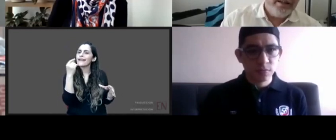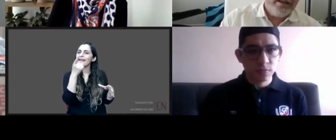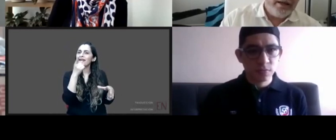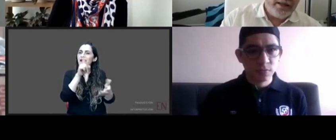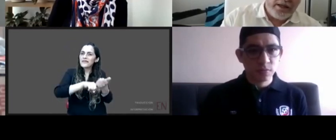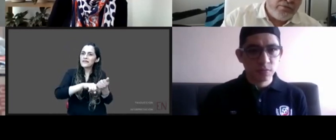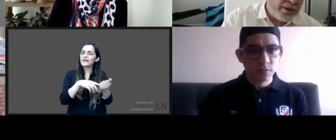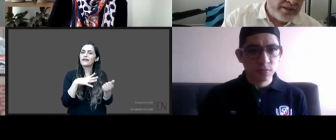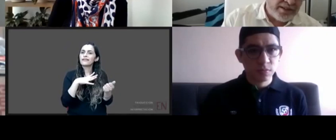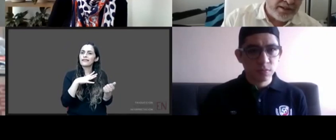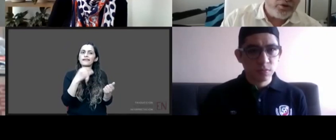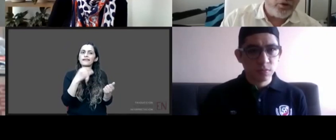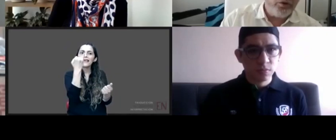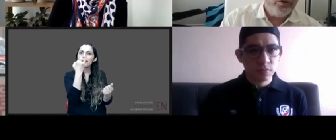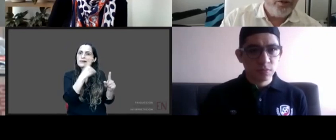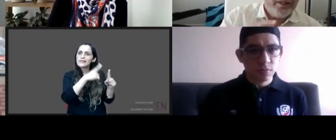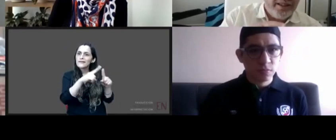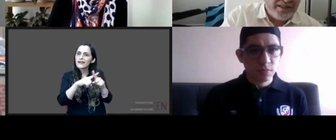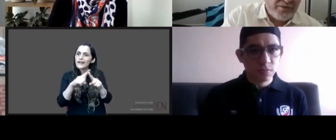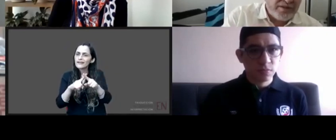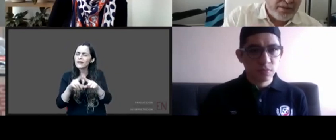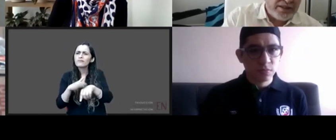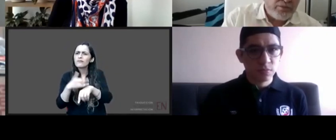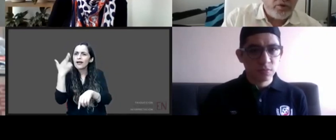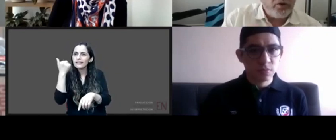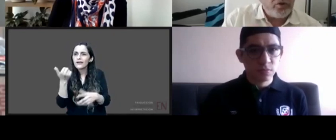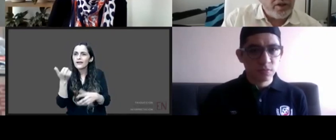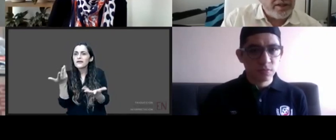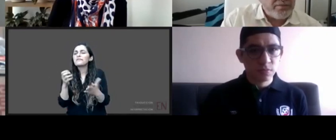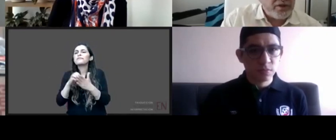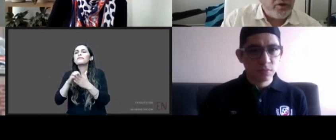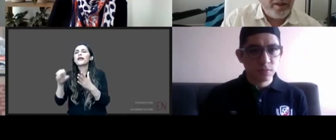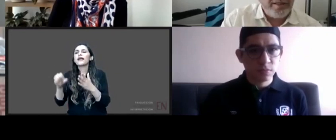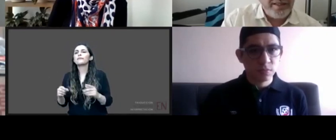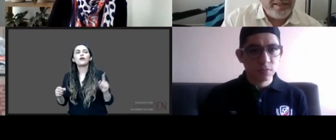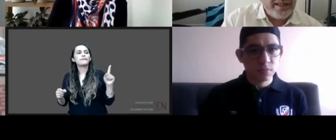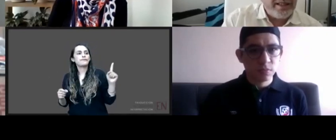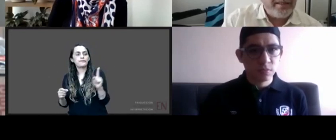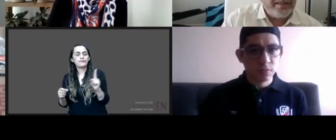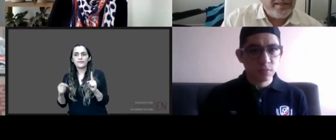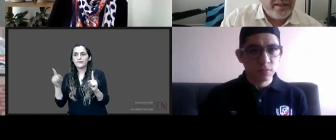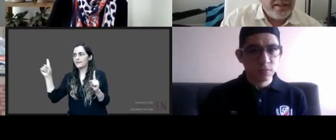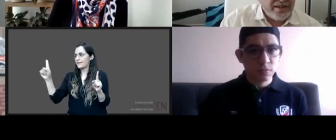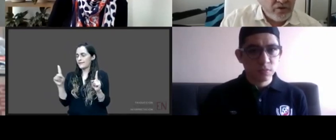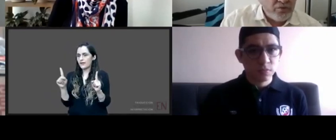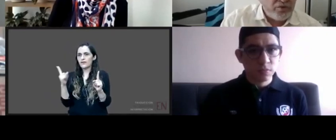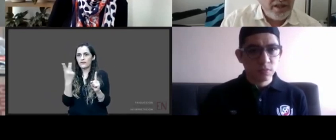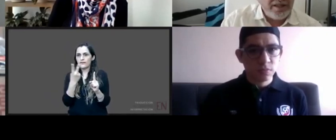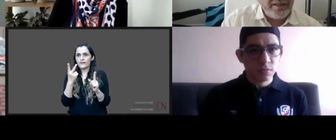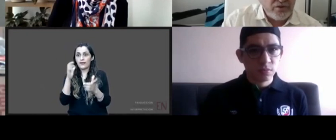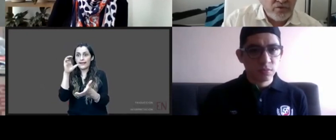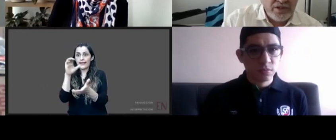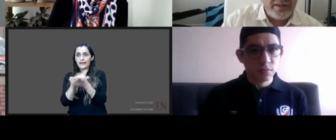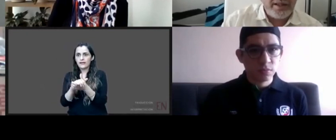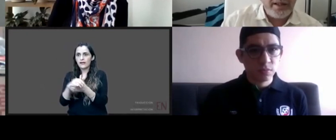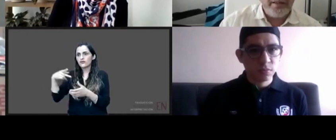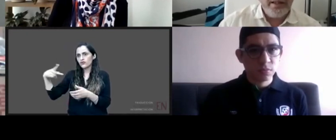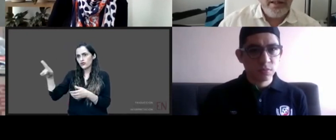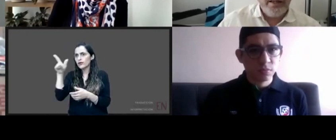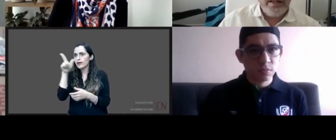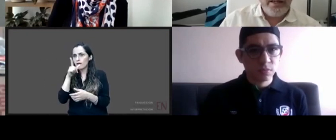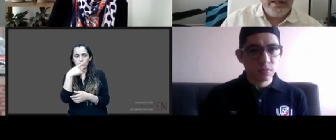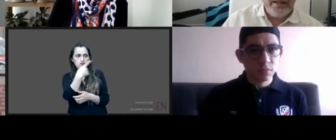migran de un país a otro, establecen matrimonios entre personas de distintas comunidades